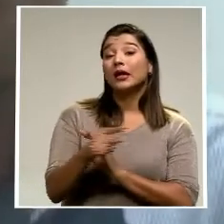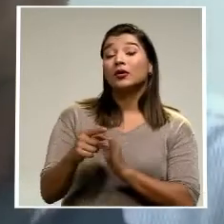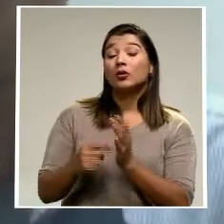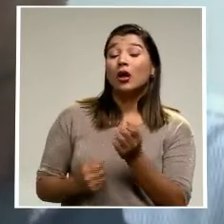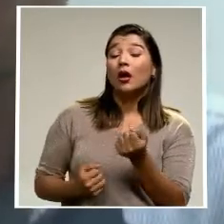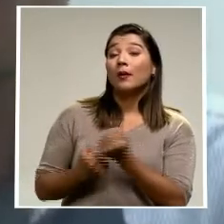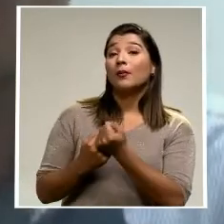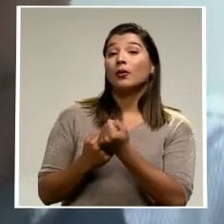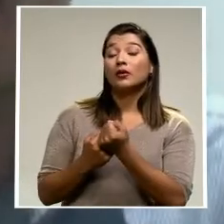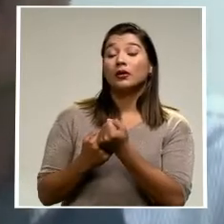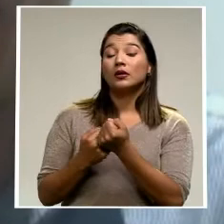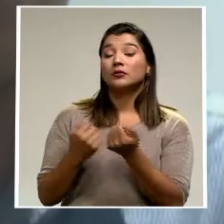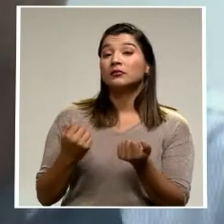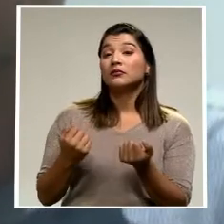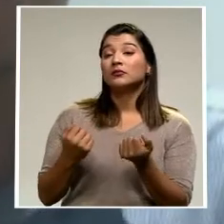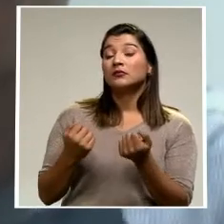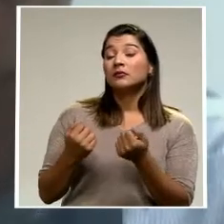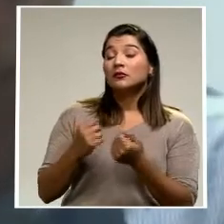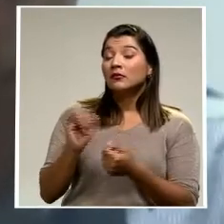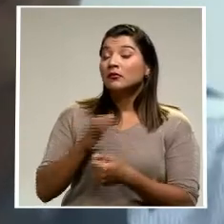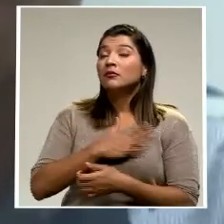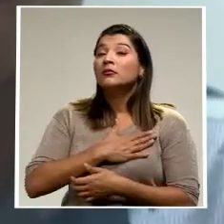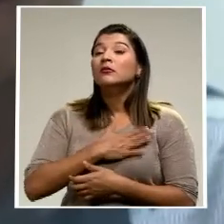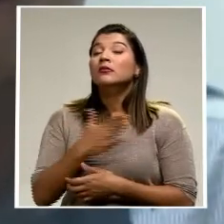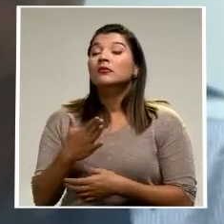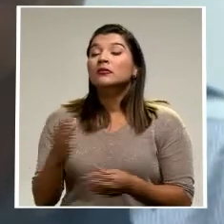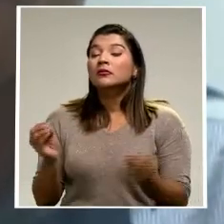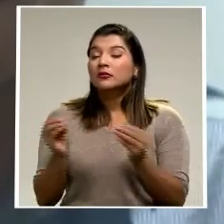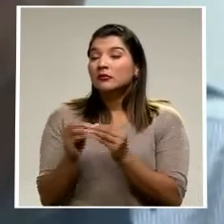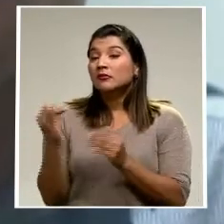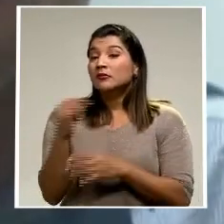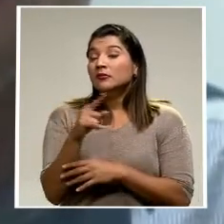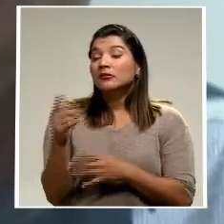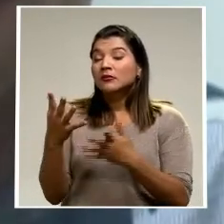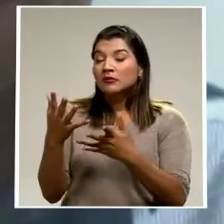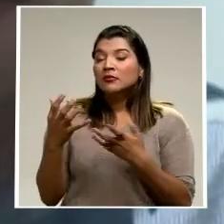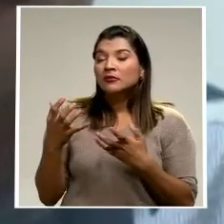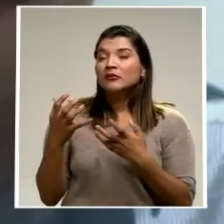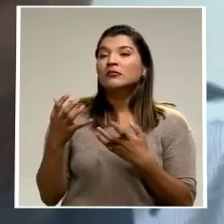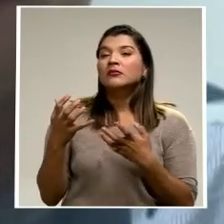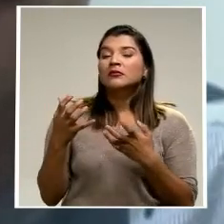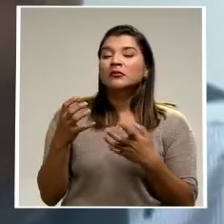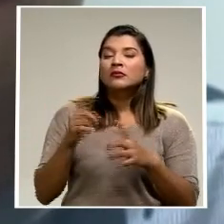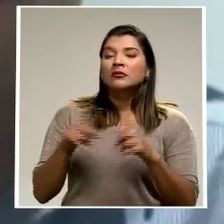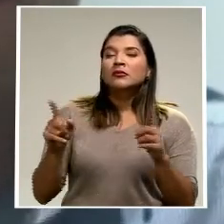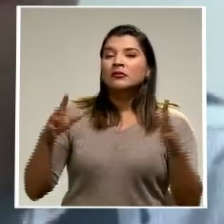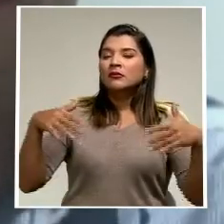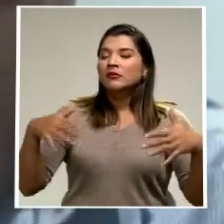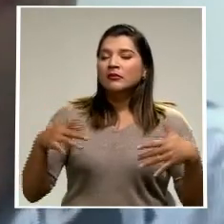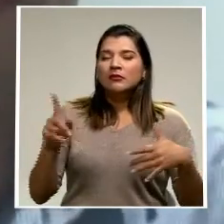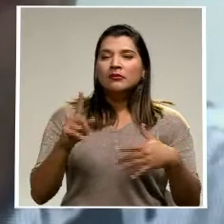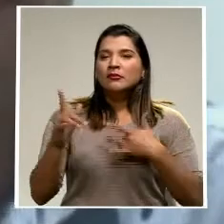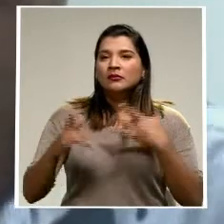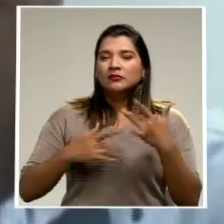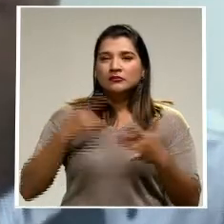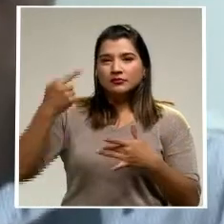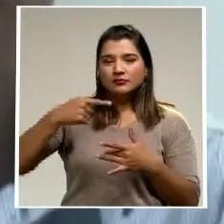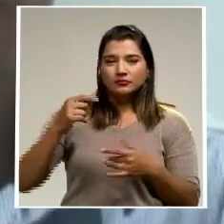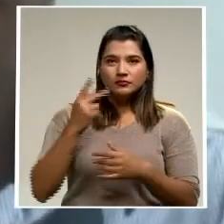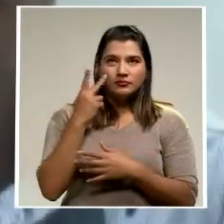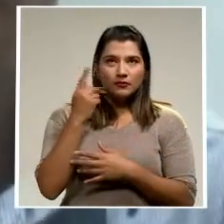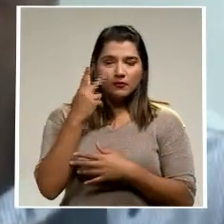de una apertura, si se bien se quiere, digamos, del Estado, pero no con el paternalismo estatal anterior. Gustavo, a